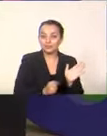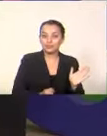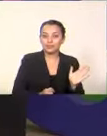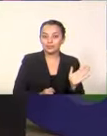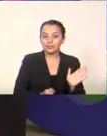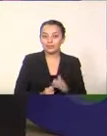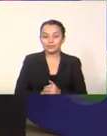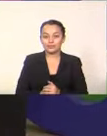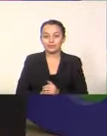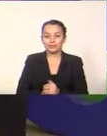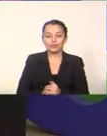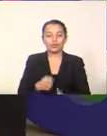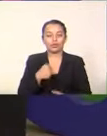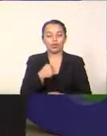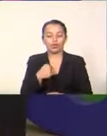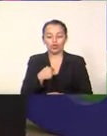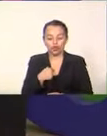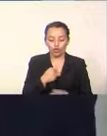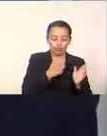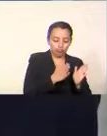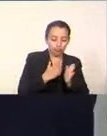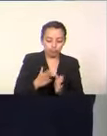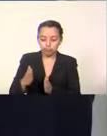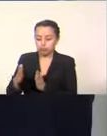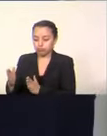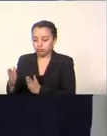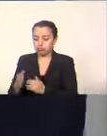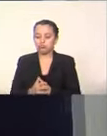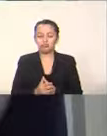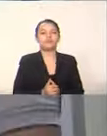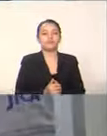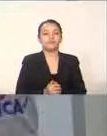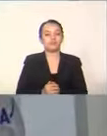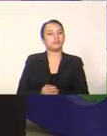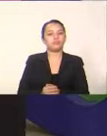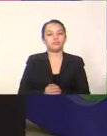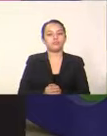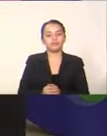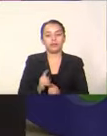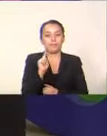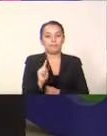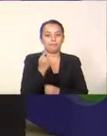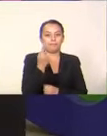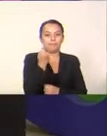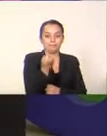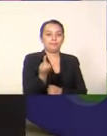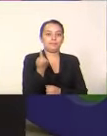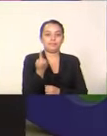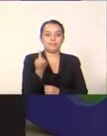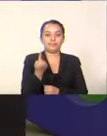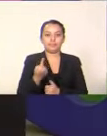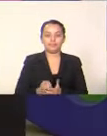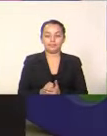si tú me dices el número y yo voy ubicando aquí las tarjetas? Me parece. Para que todo vaya en orden. Primero voy a colocar... En este caso solo vamos